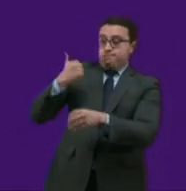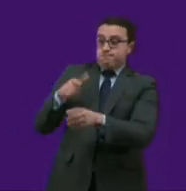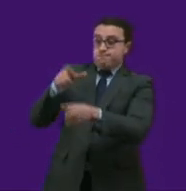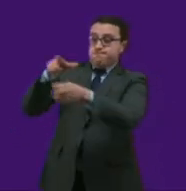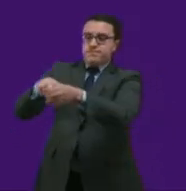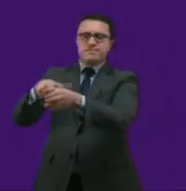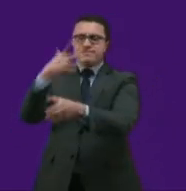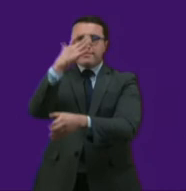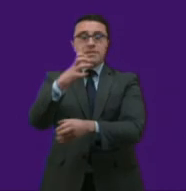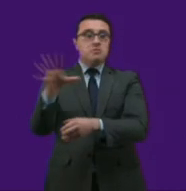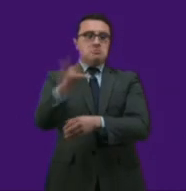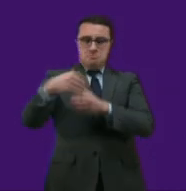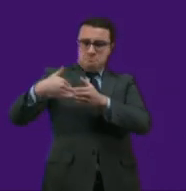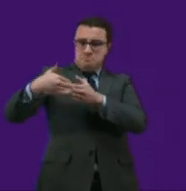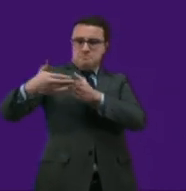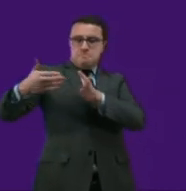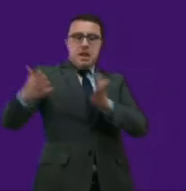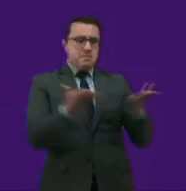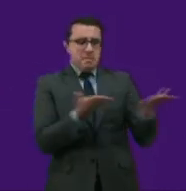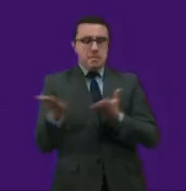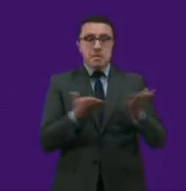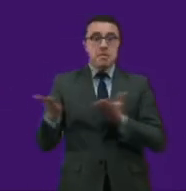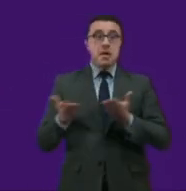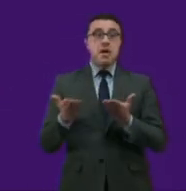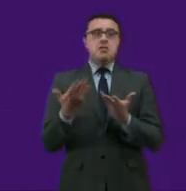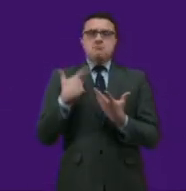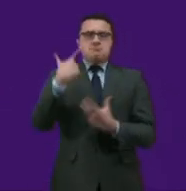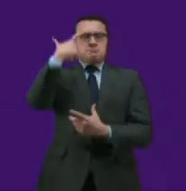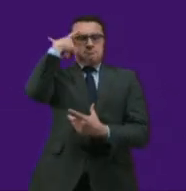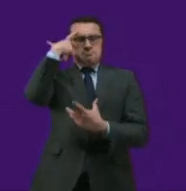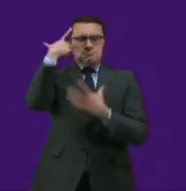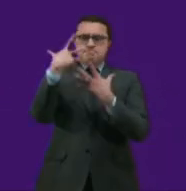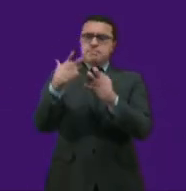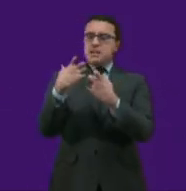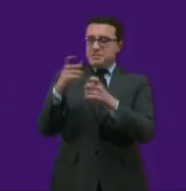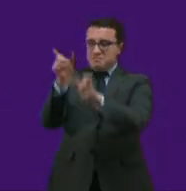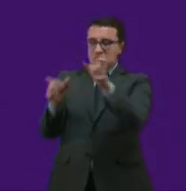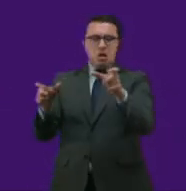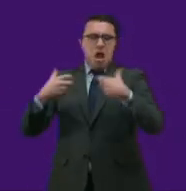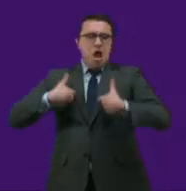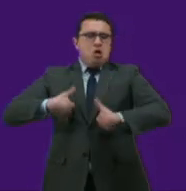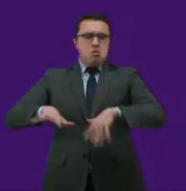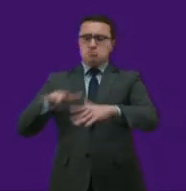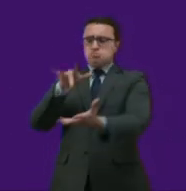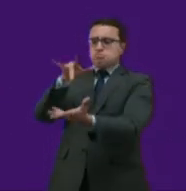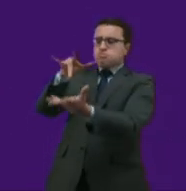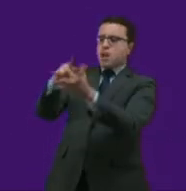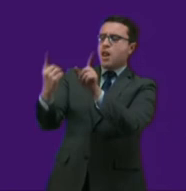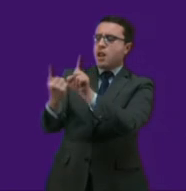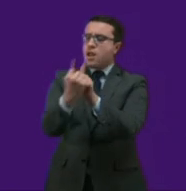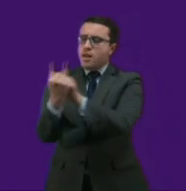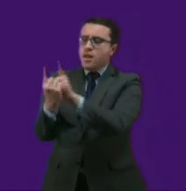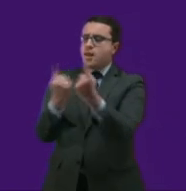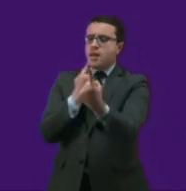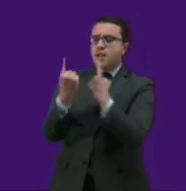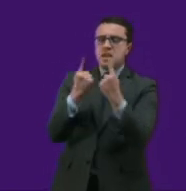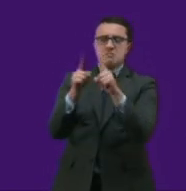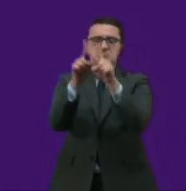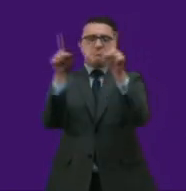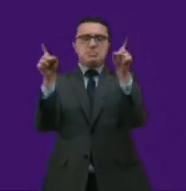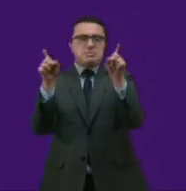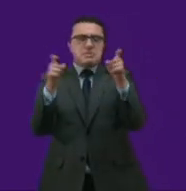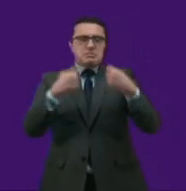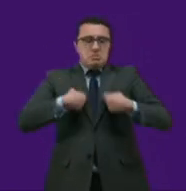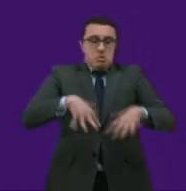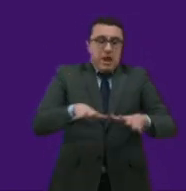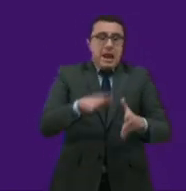para todos. Uno quiere hablar en Impulsa con el que quiera y el que quiera lo logra encontrar para resolver el problema que quiera. O sea, esos recursos